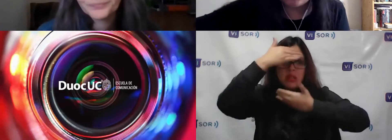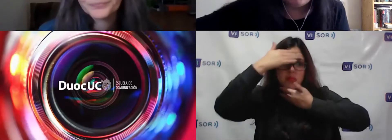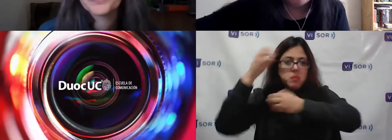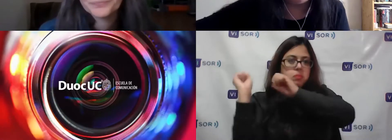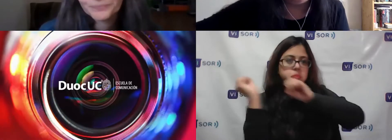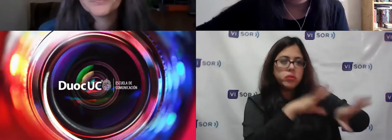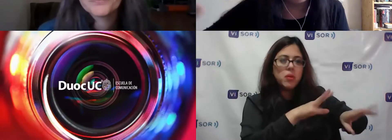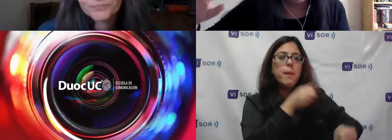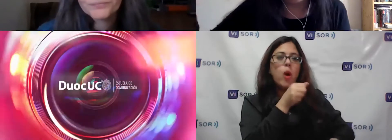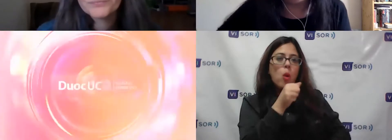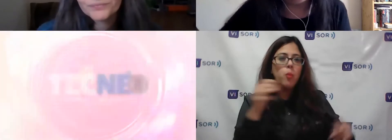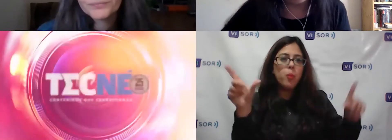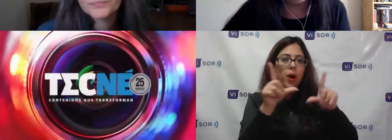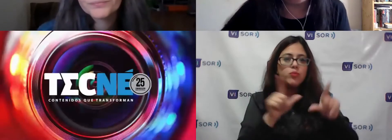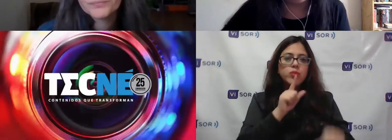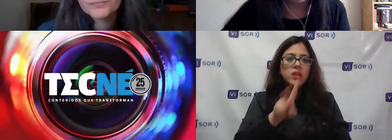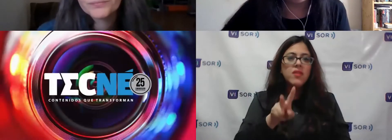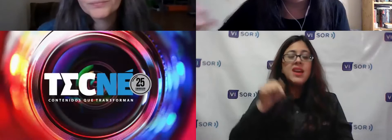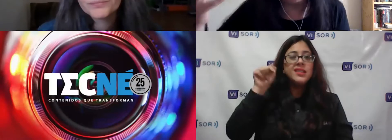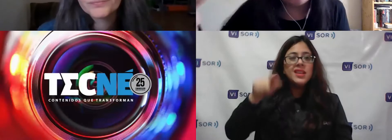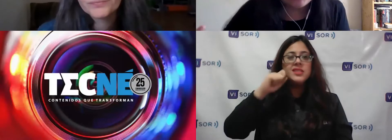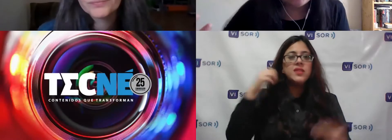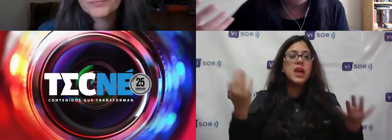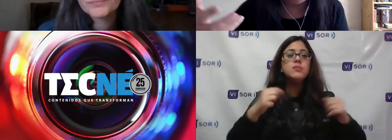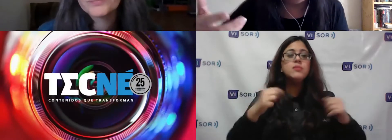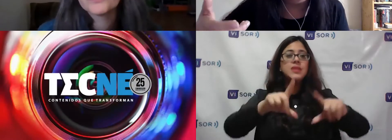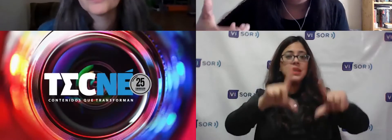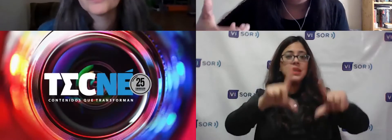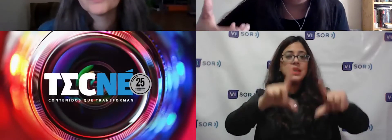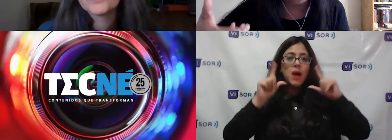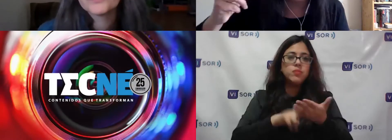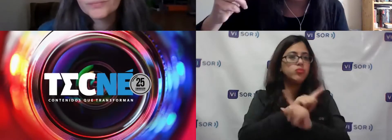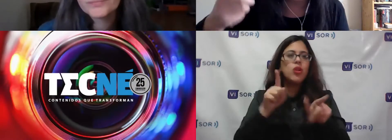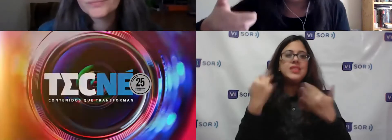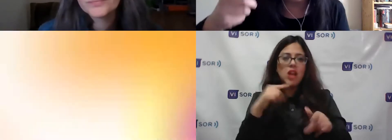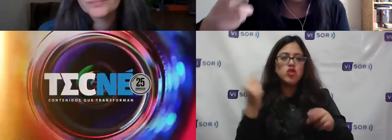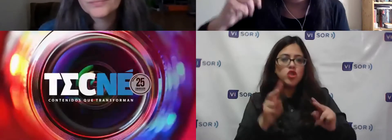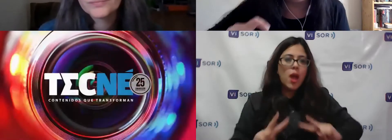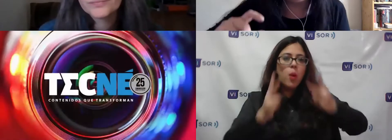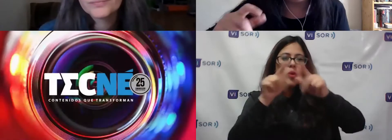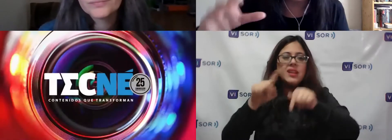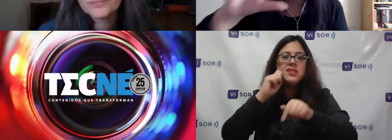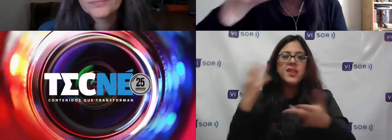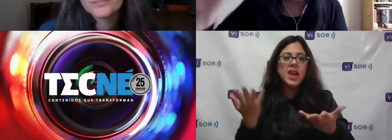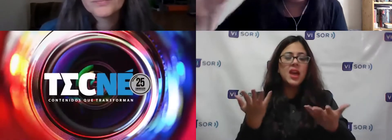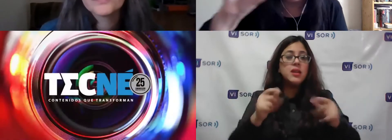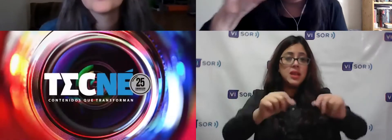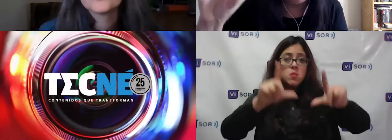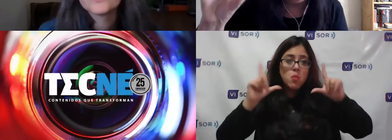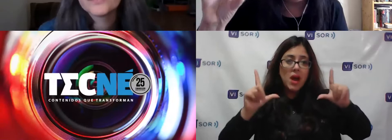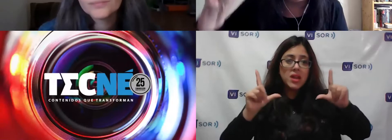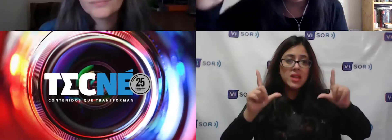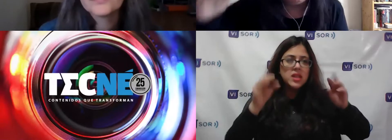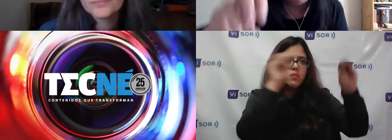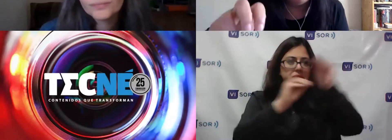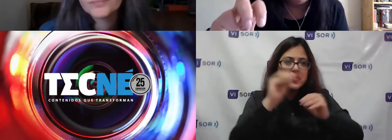comunicación externo que son finalmente imágenes que no son reales que hemos construido que son imágenes construidas por el establishment el poder